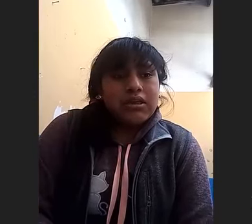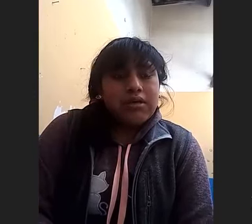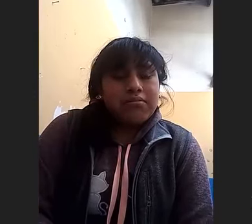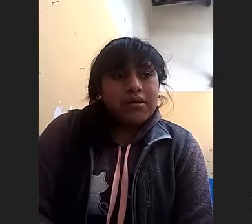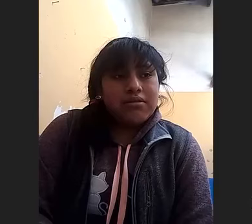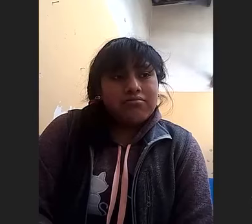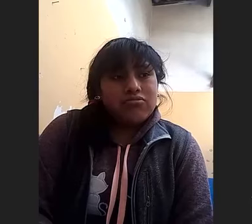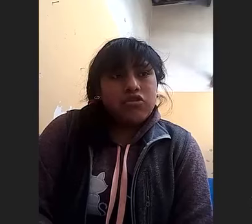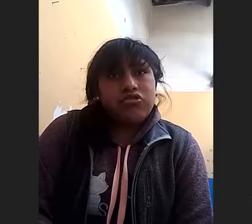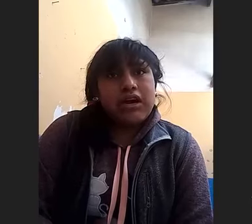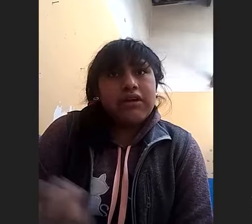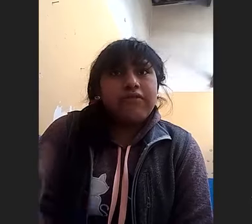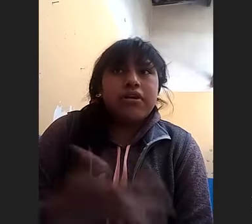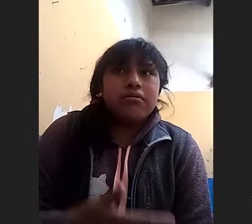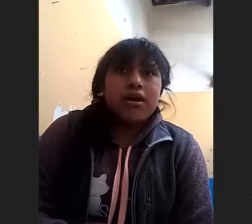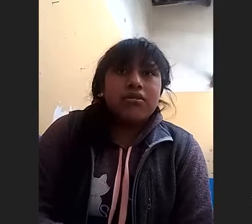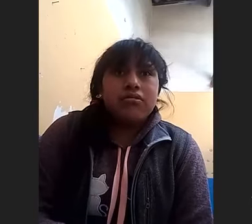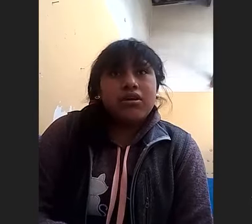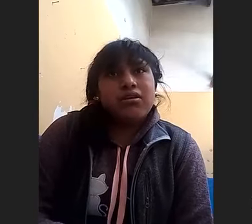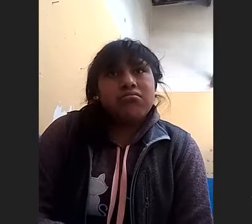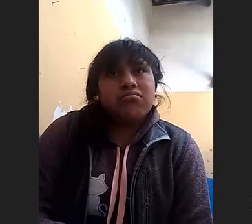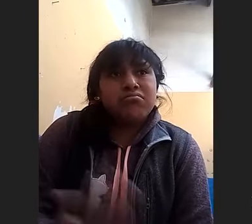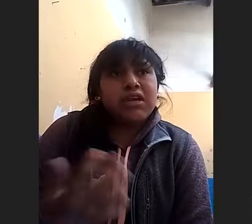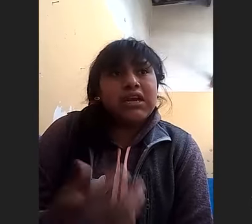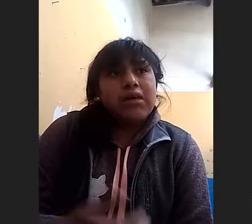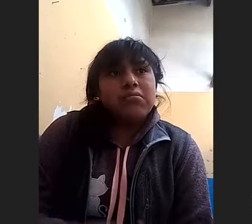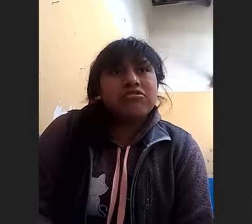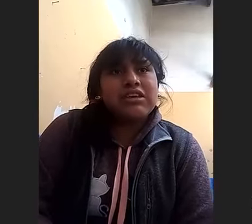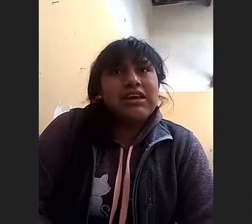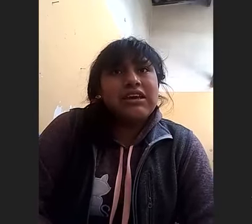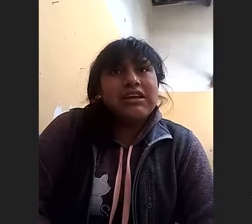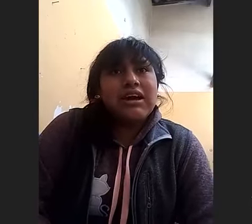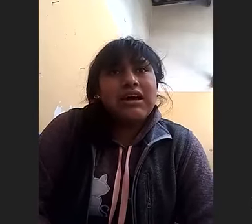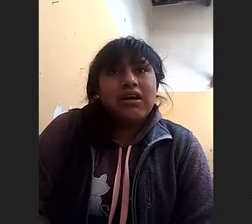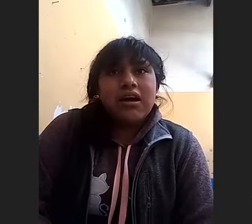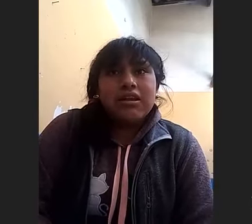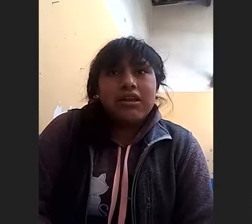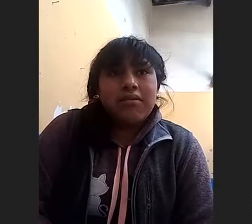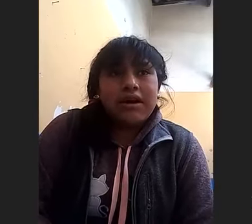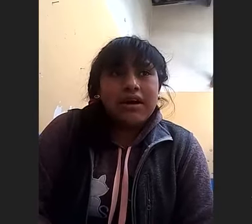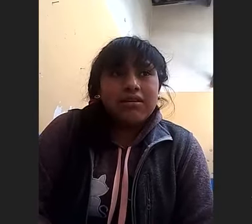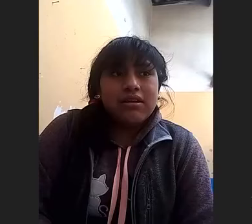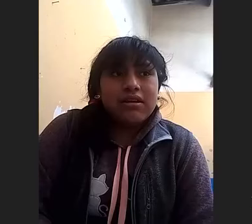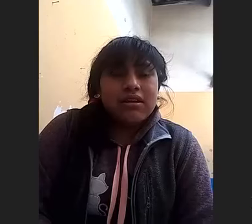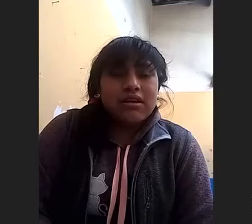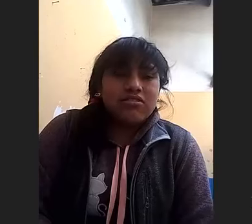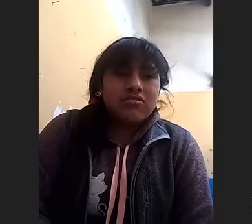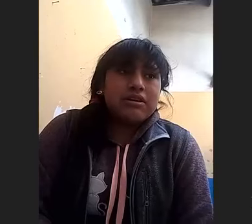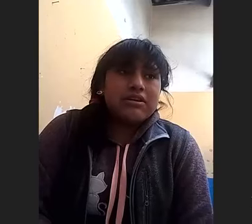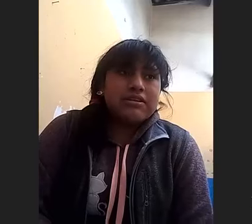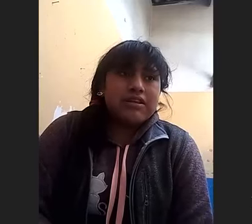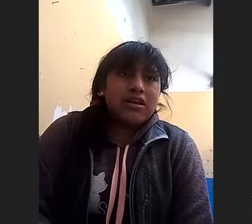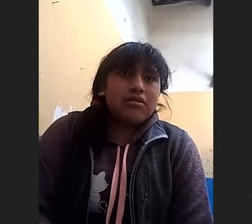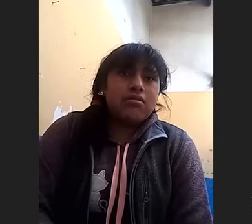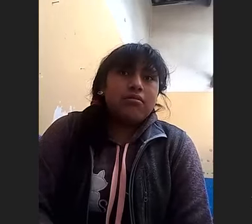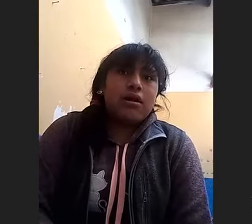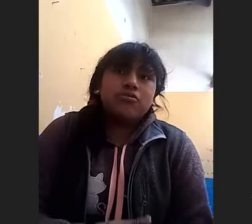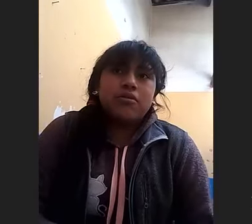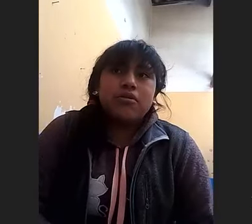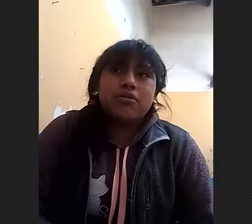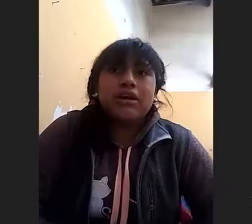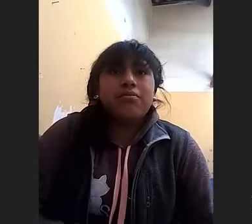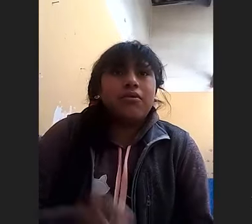y también otros se han enfermado y teníamos que ir a trabajar y eso es por necesidad nos